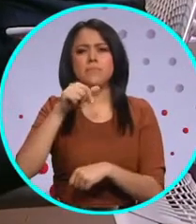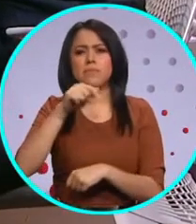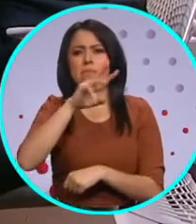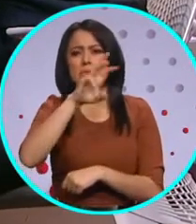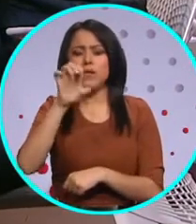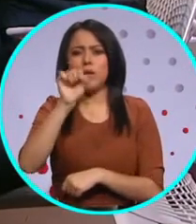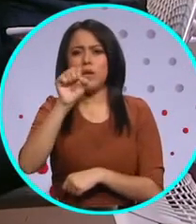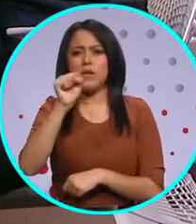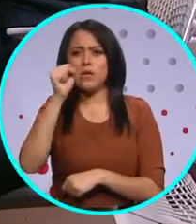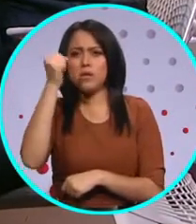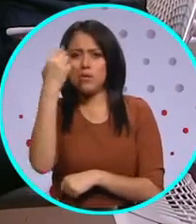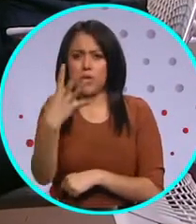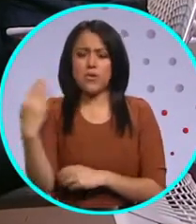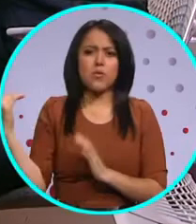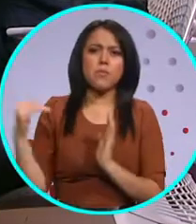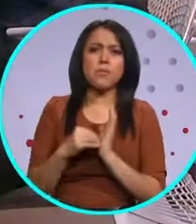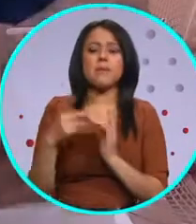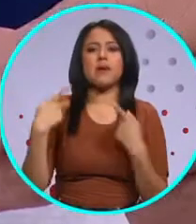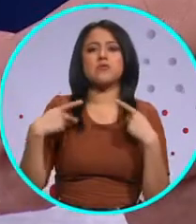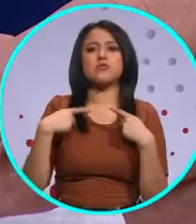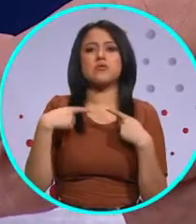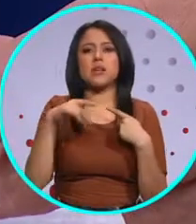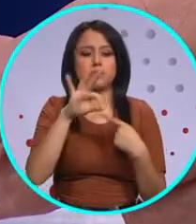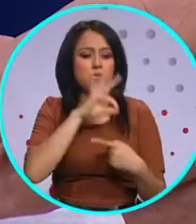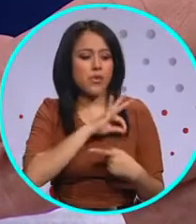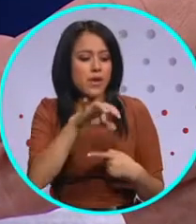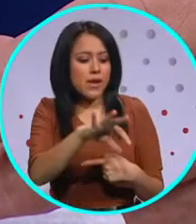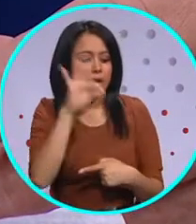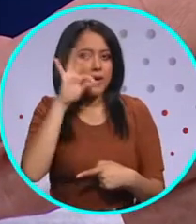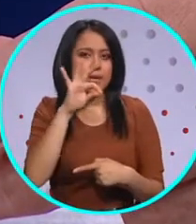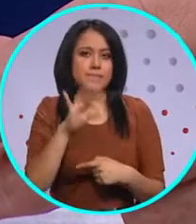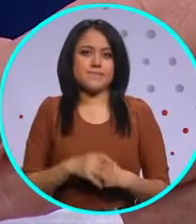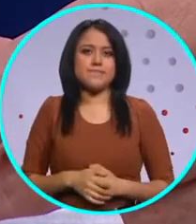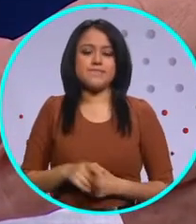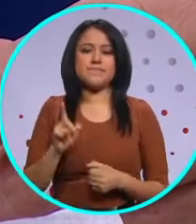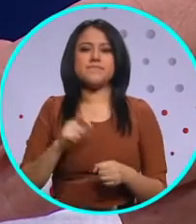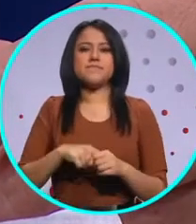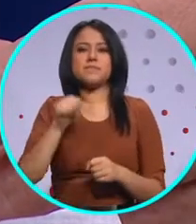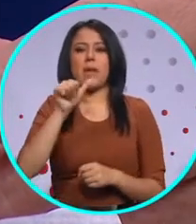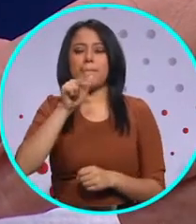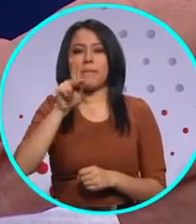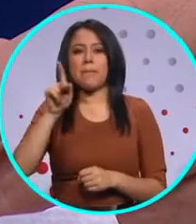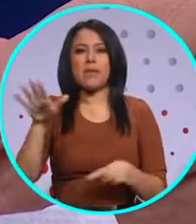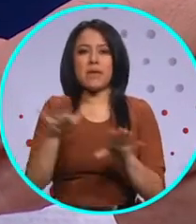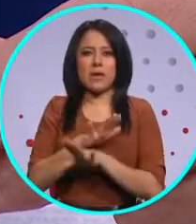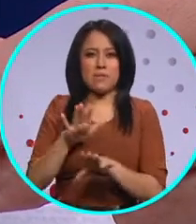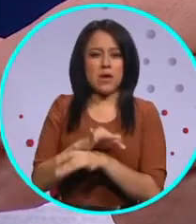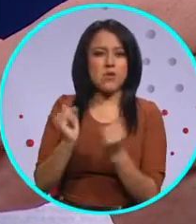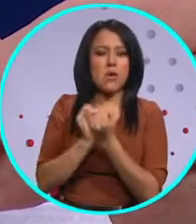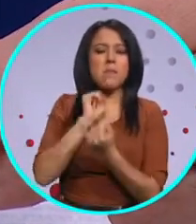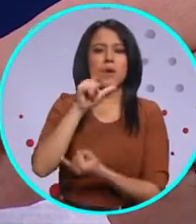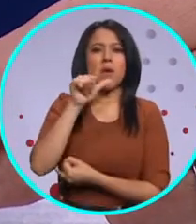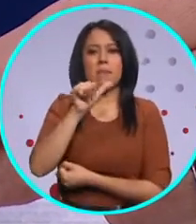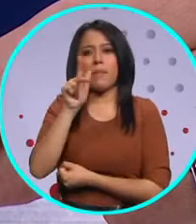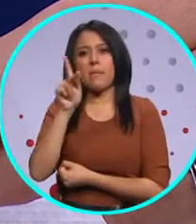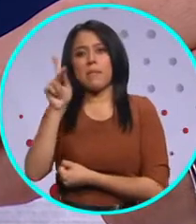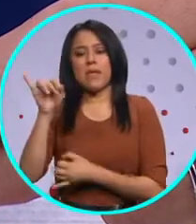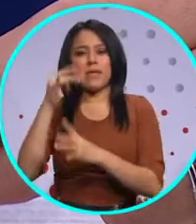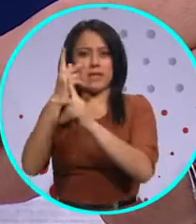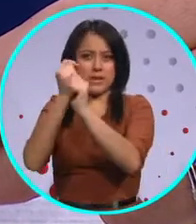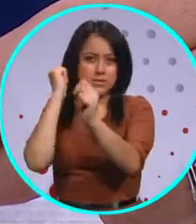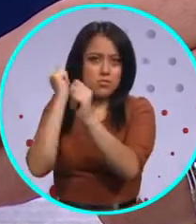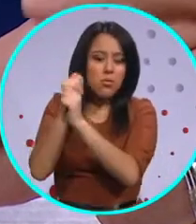descargas o usuarios de la misma con esto además tenemos algunas variables ahora tenemos aplicaciones para el transporte público